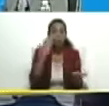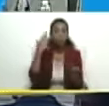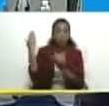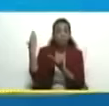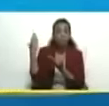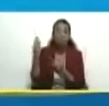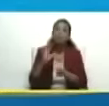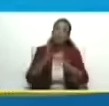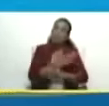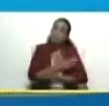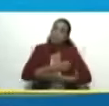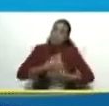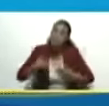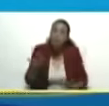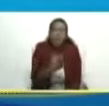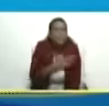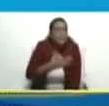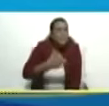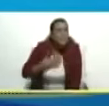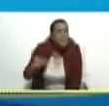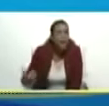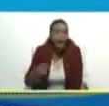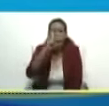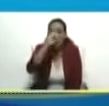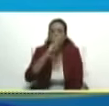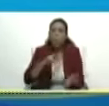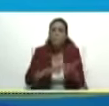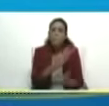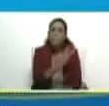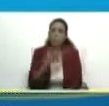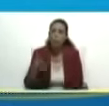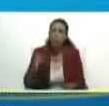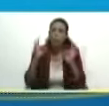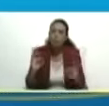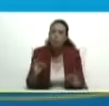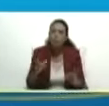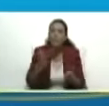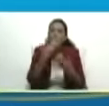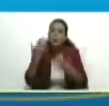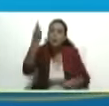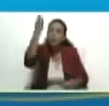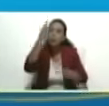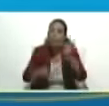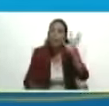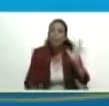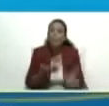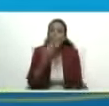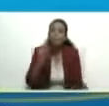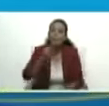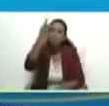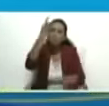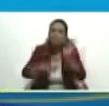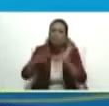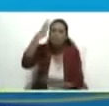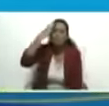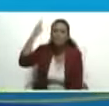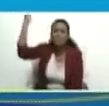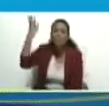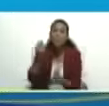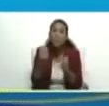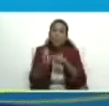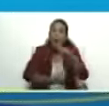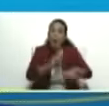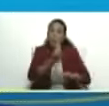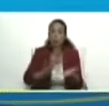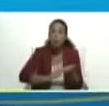Yo les deseo a ustedes en el año 2024 la mayor de las suertes. Hay muchas cosas